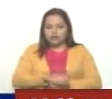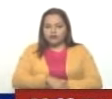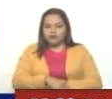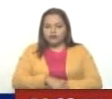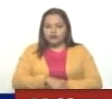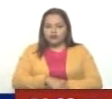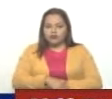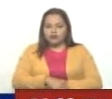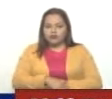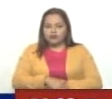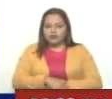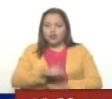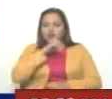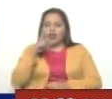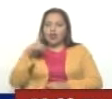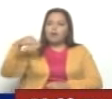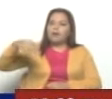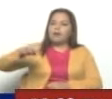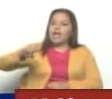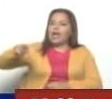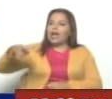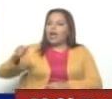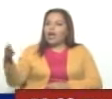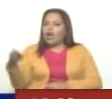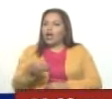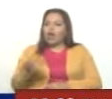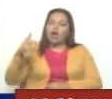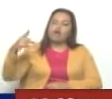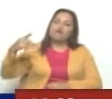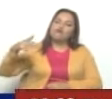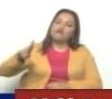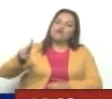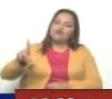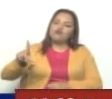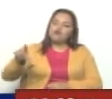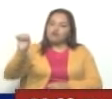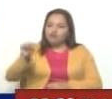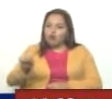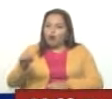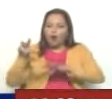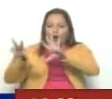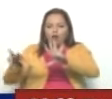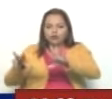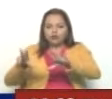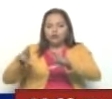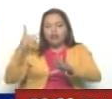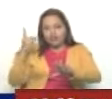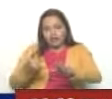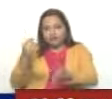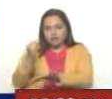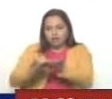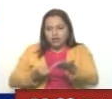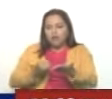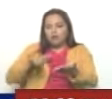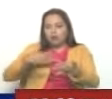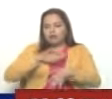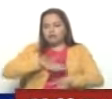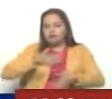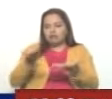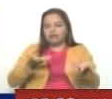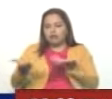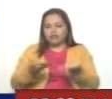prepago, es el plan Mega Plus 8, que tienes que suscribirte a él. Y bueno, nada, vas a tener la oportunidad de disfrutar de este beneficio. Pero